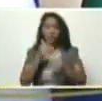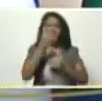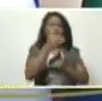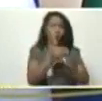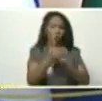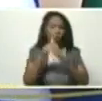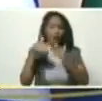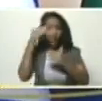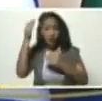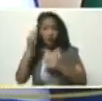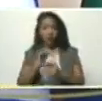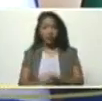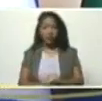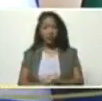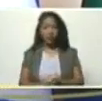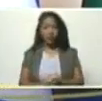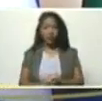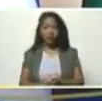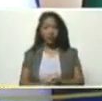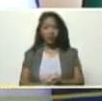prooccidental,